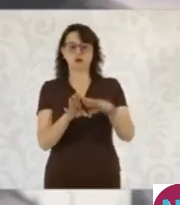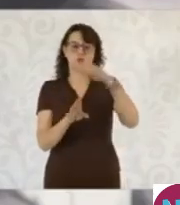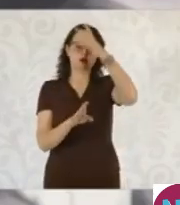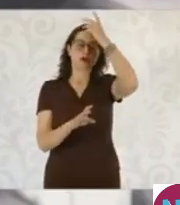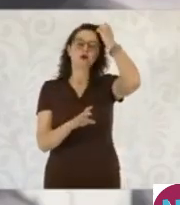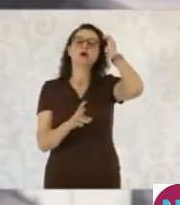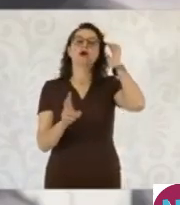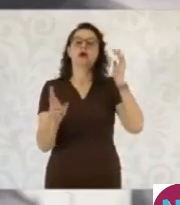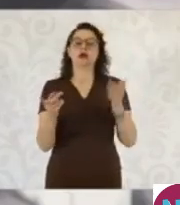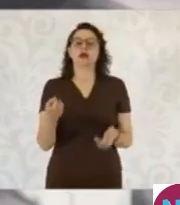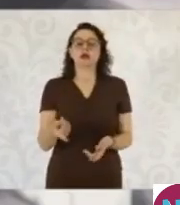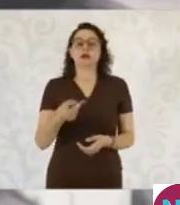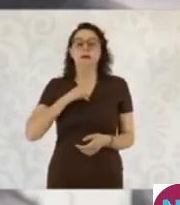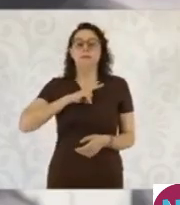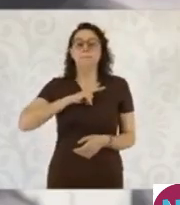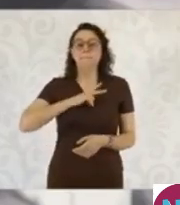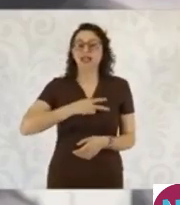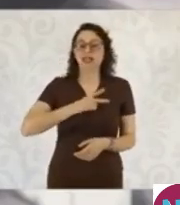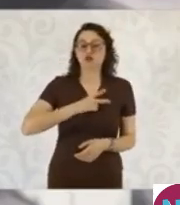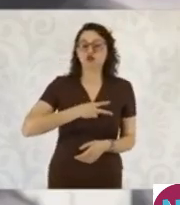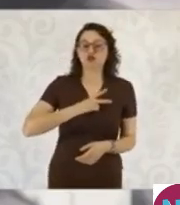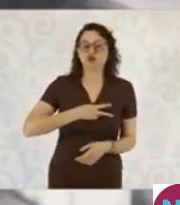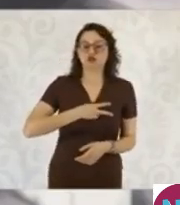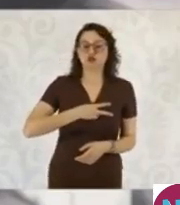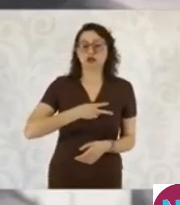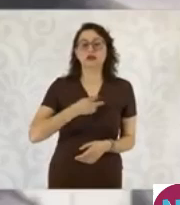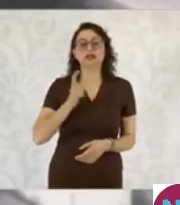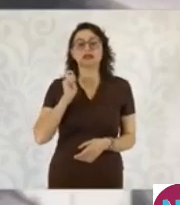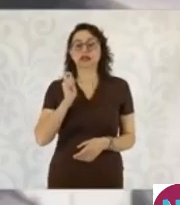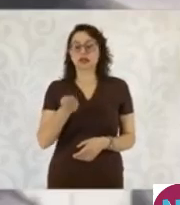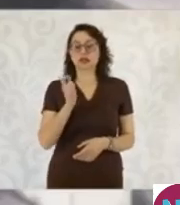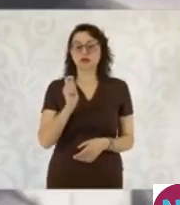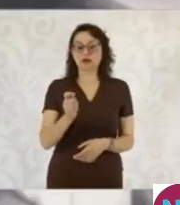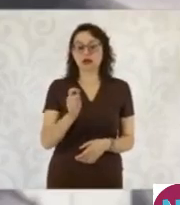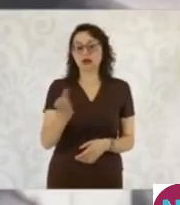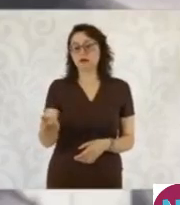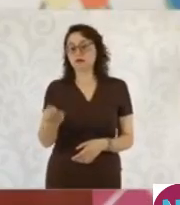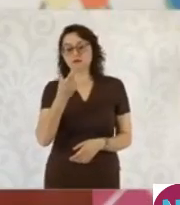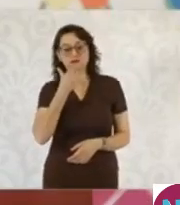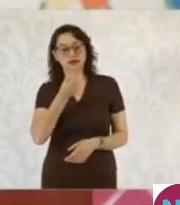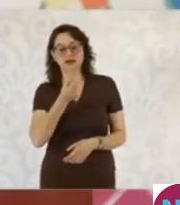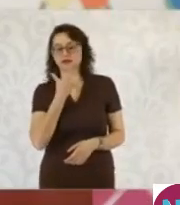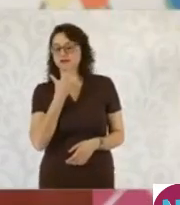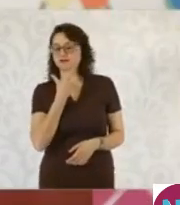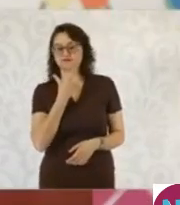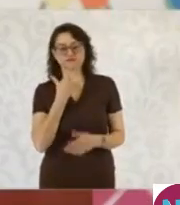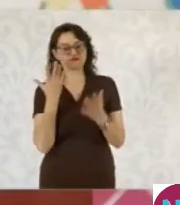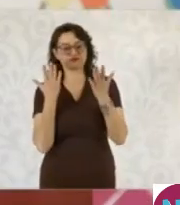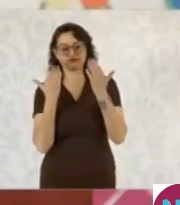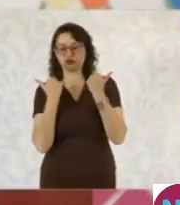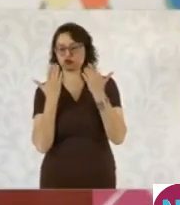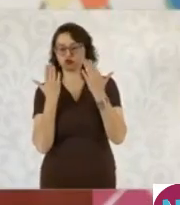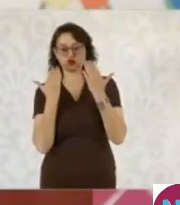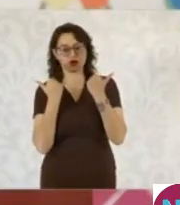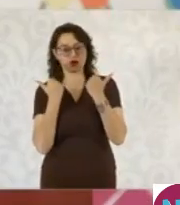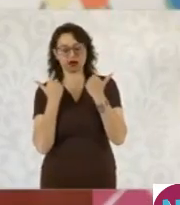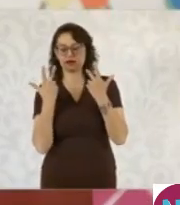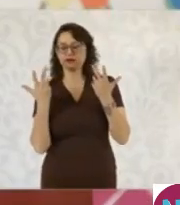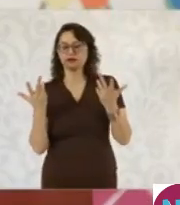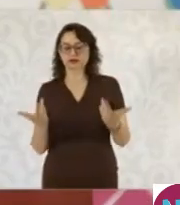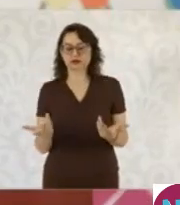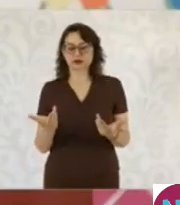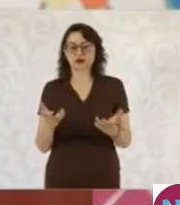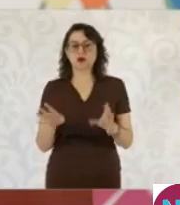un virus y por lo tanto no tenemos un agente específico para el mismo y el tratamiento